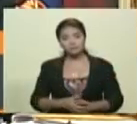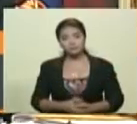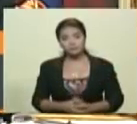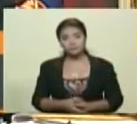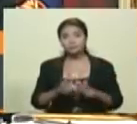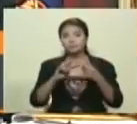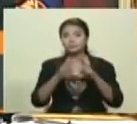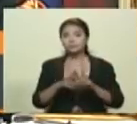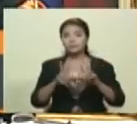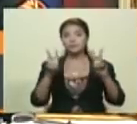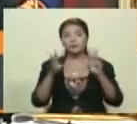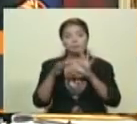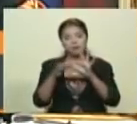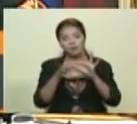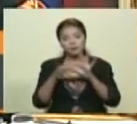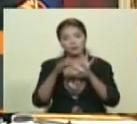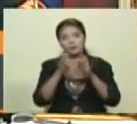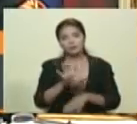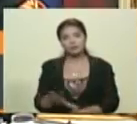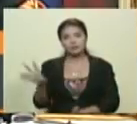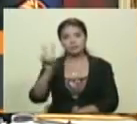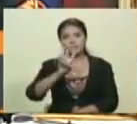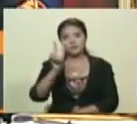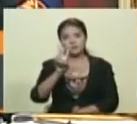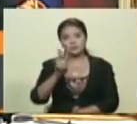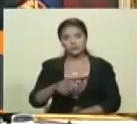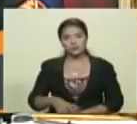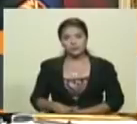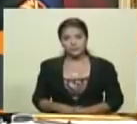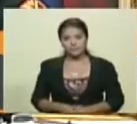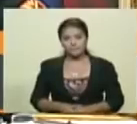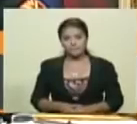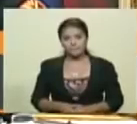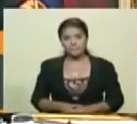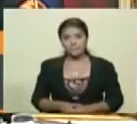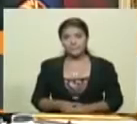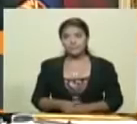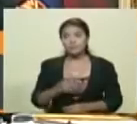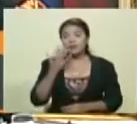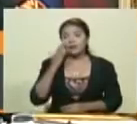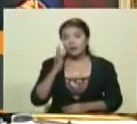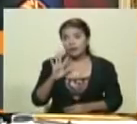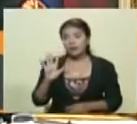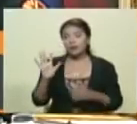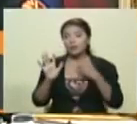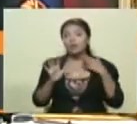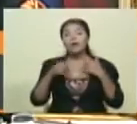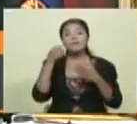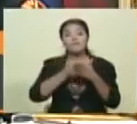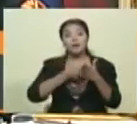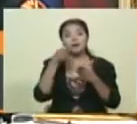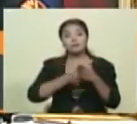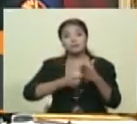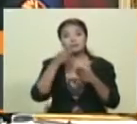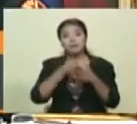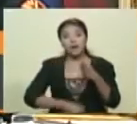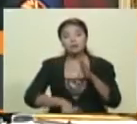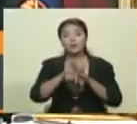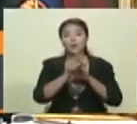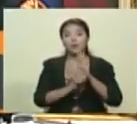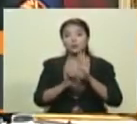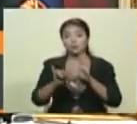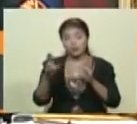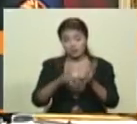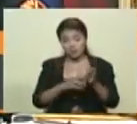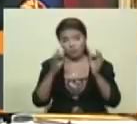la paz, a la soberanía de Venezuela. Así que creo que esa batalla entre poder constituyente